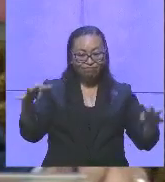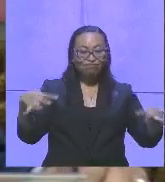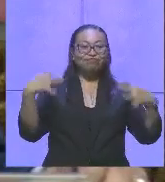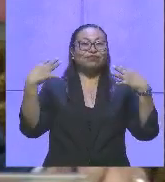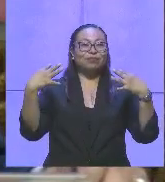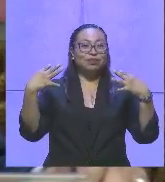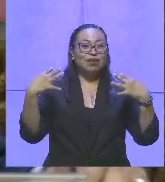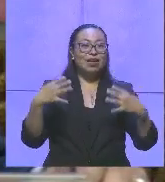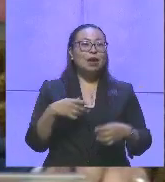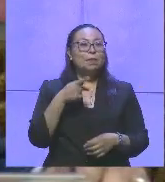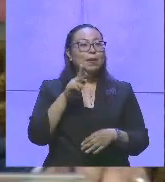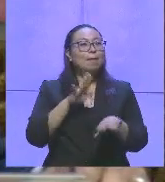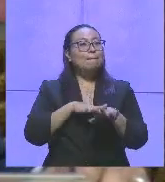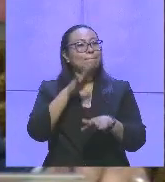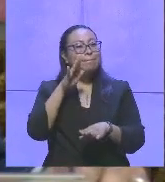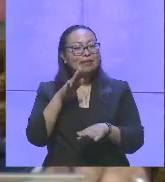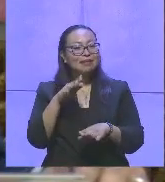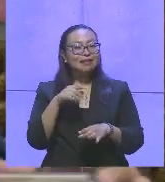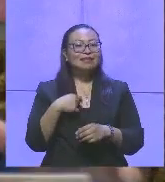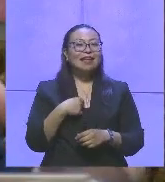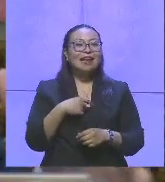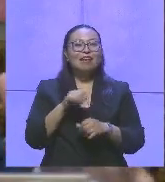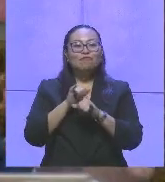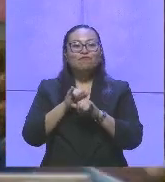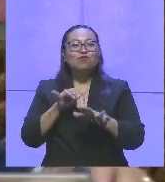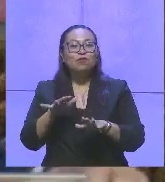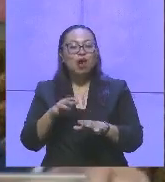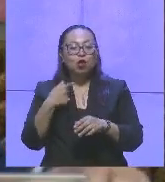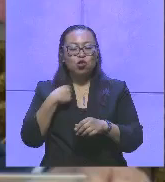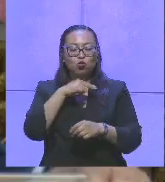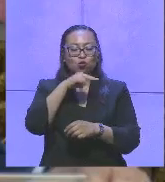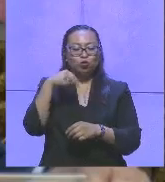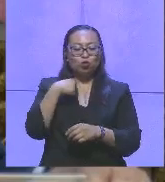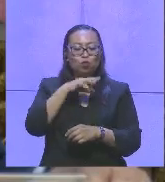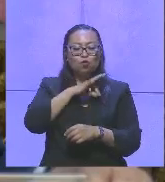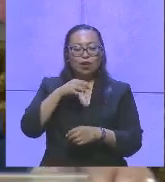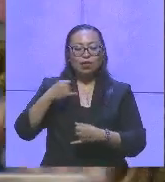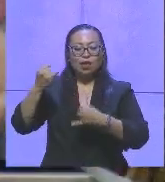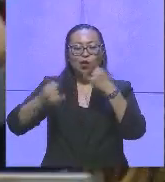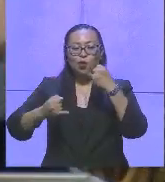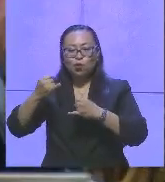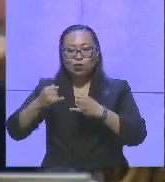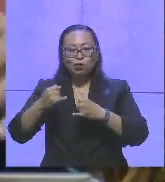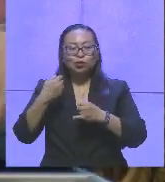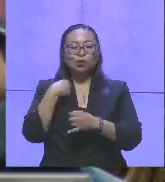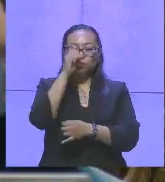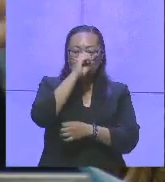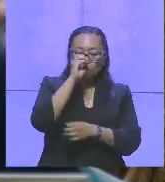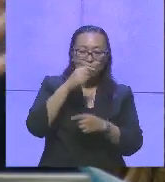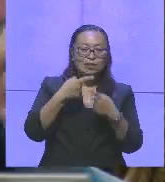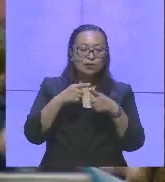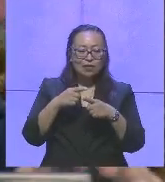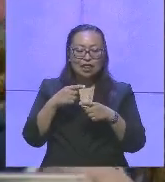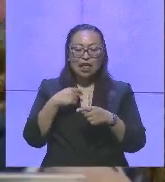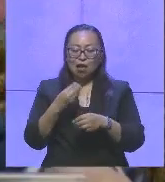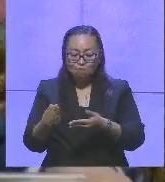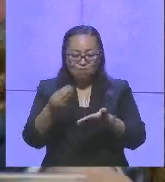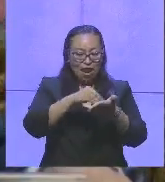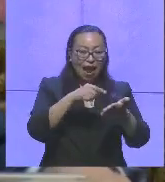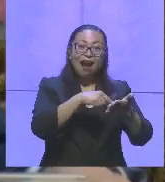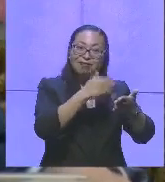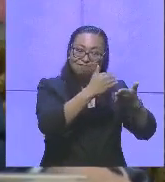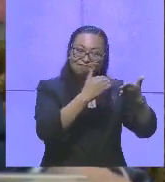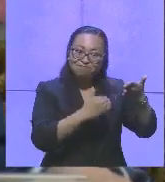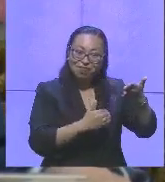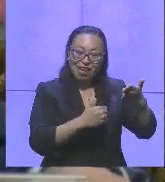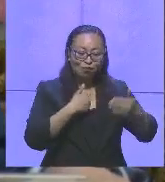vez en el ámbito más preciado que tiene el tribunal, la interpretación judicial. Creo que lo narra muy bien, evolución tras 25